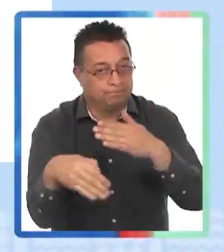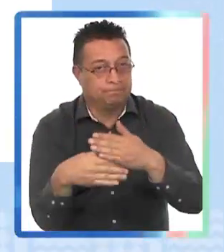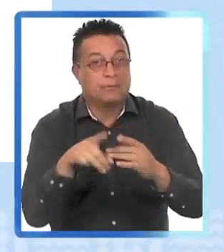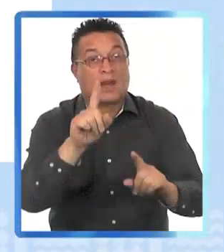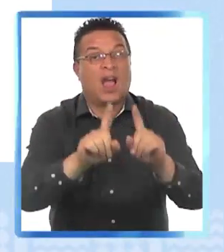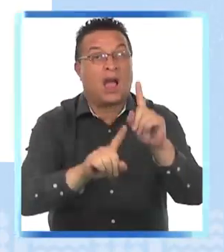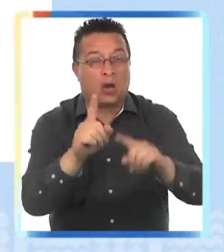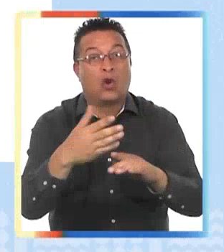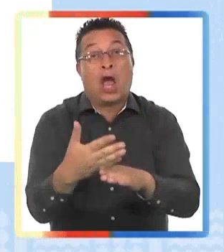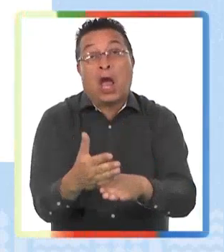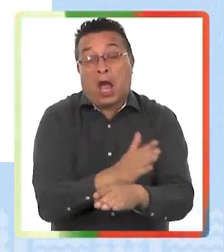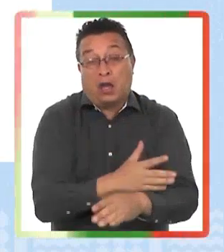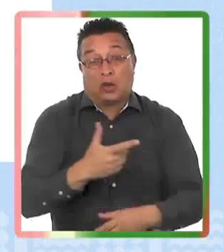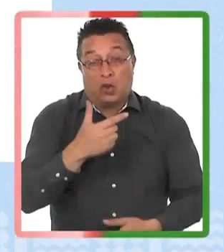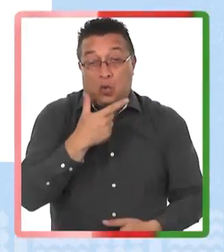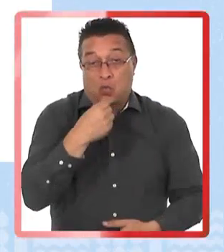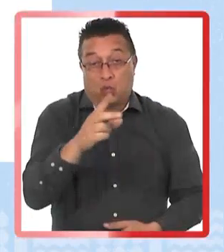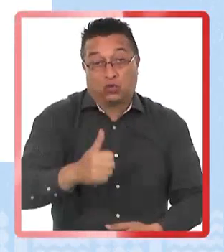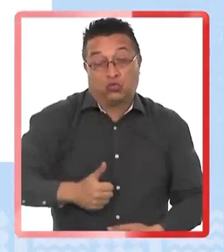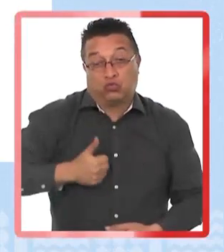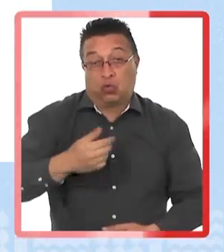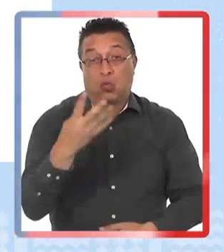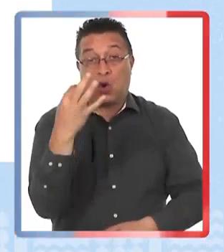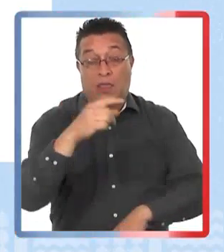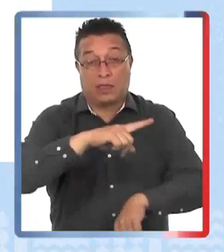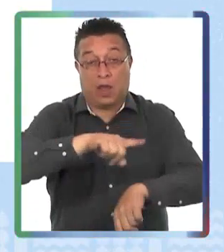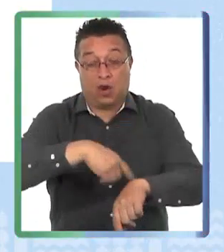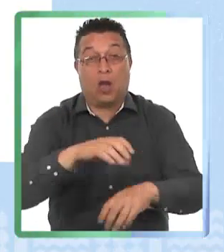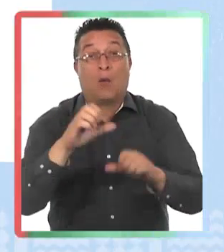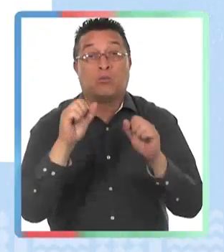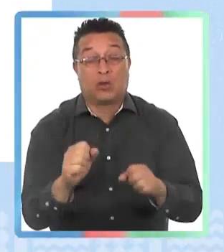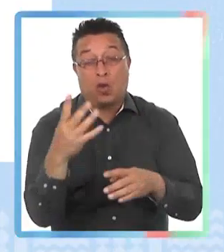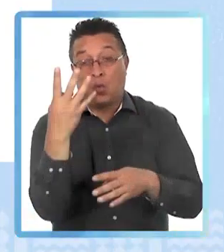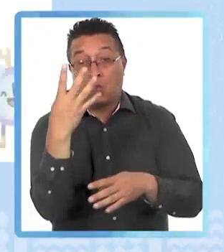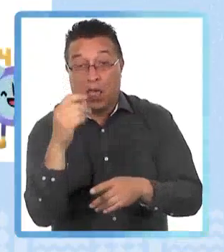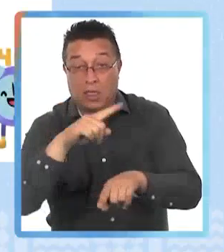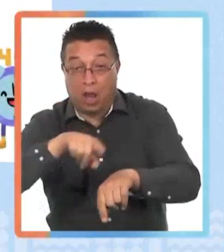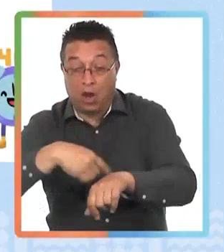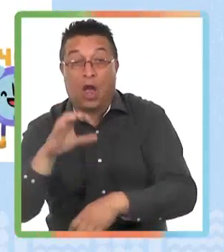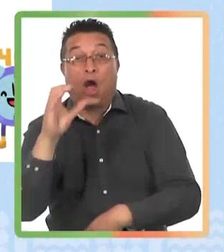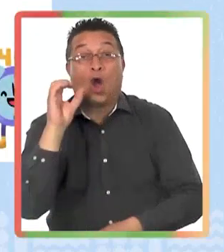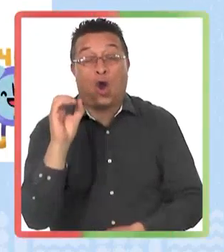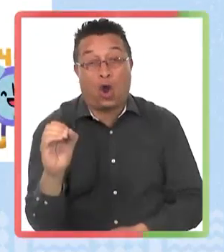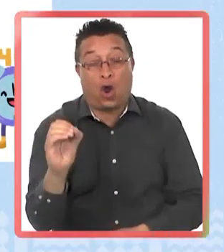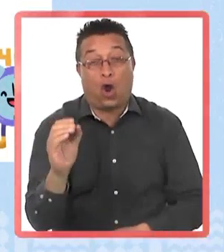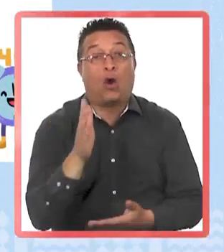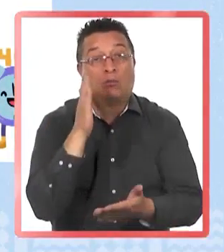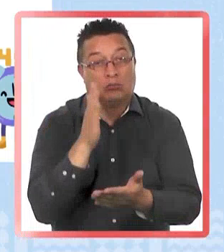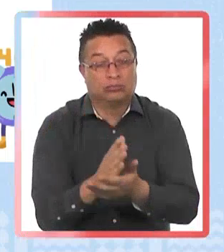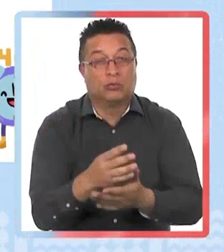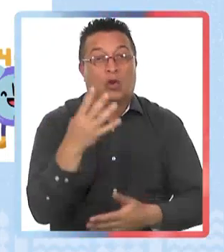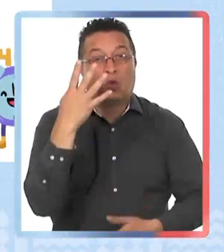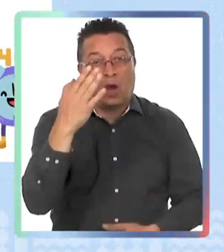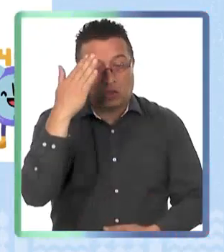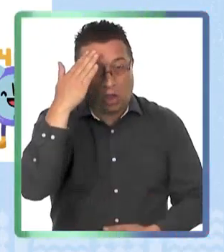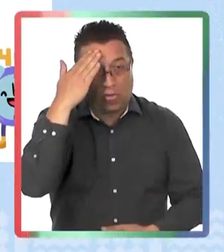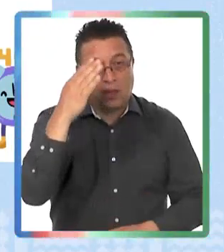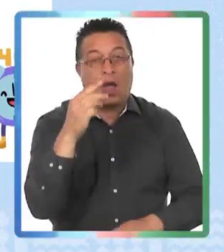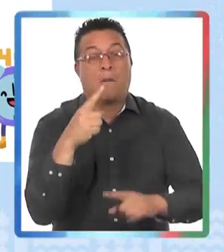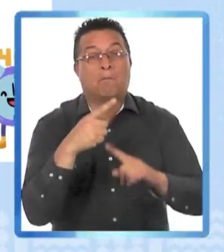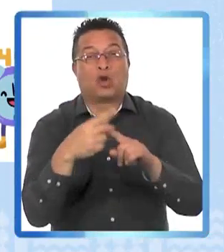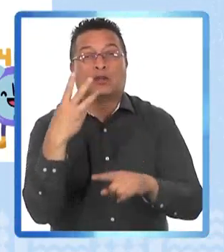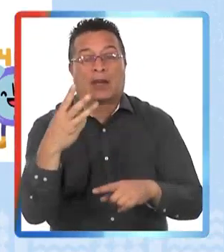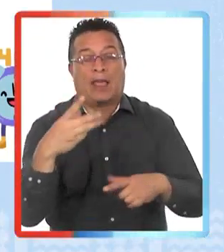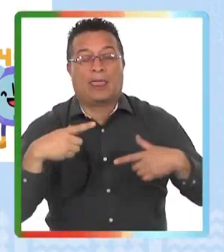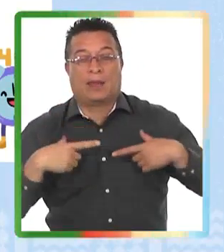para aquellos que la reducen antes a 40 horas, pueden tener o 40 horas semanales o el régimen de 4 días trabajados por 3